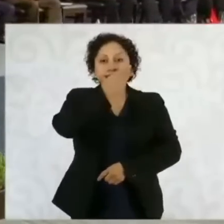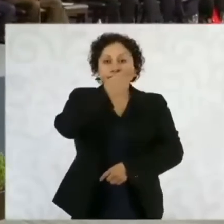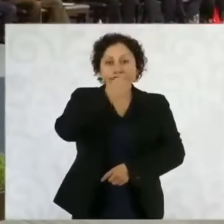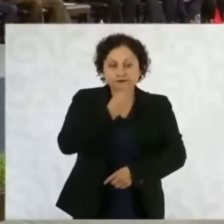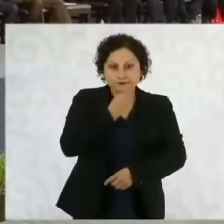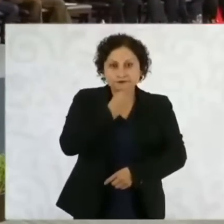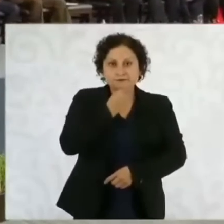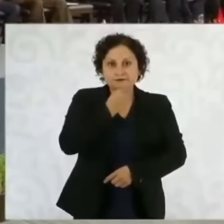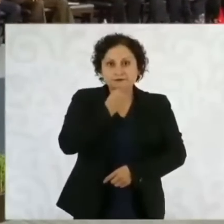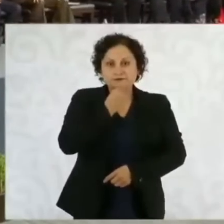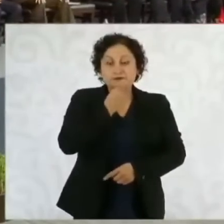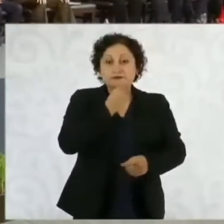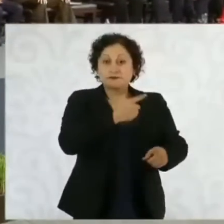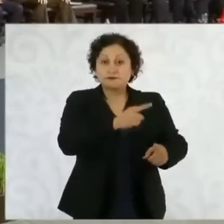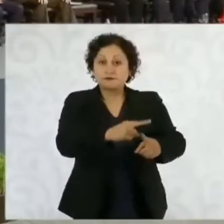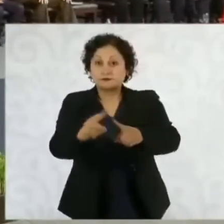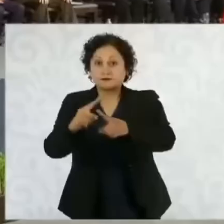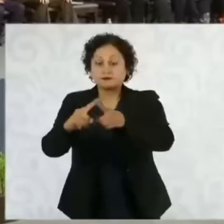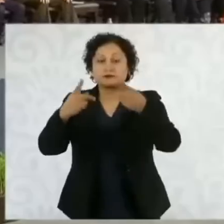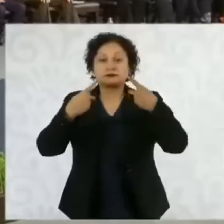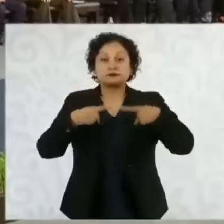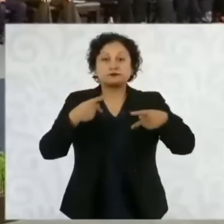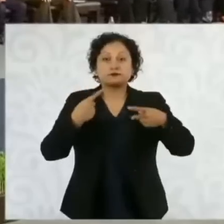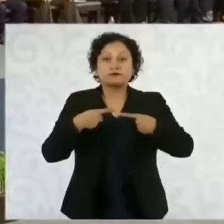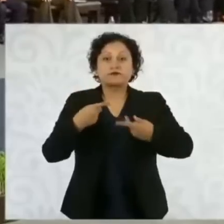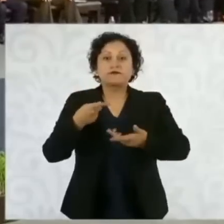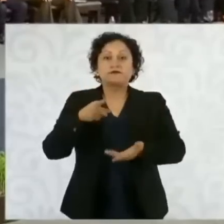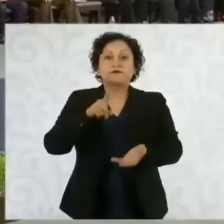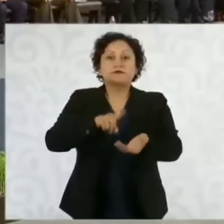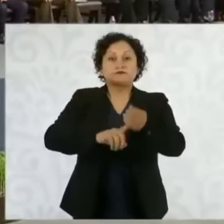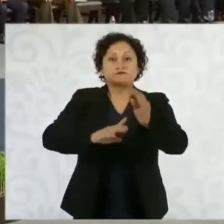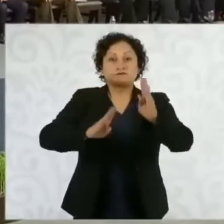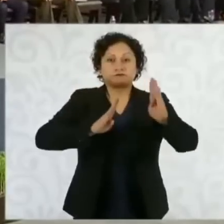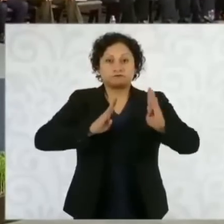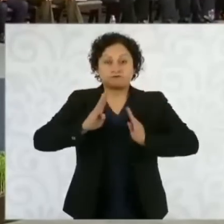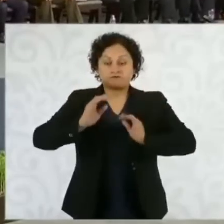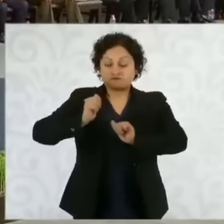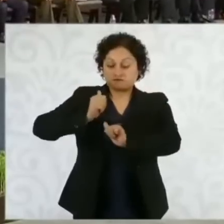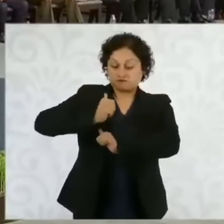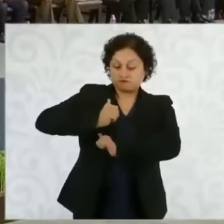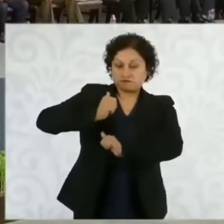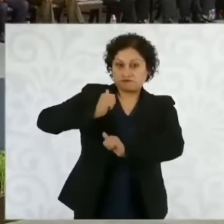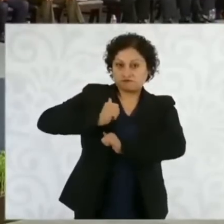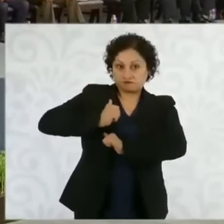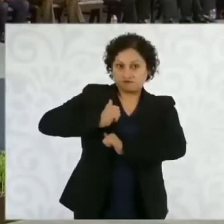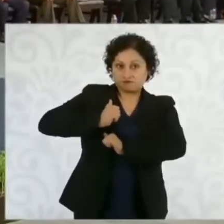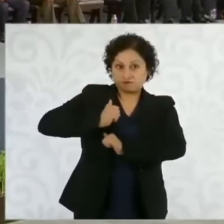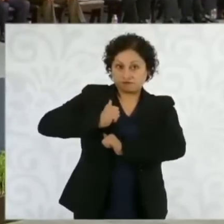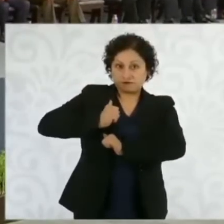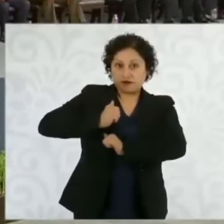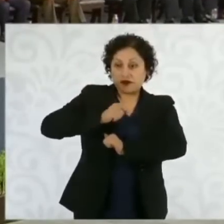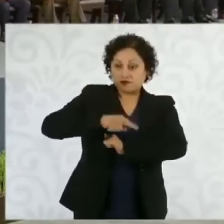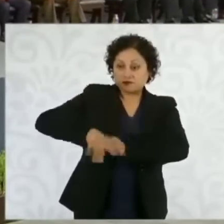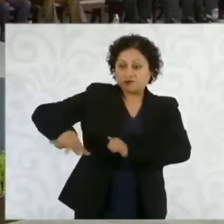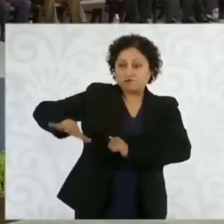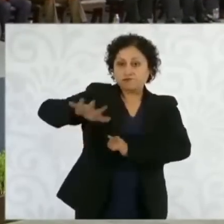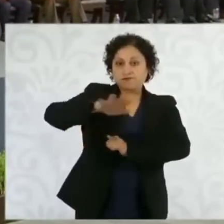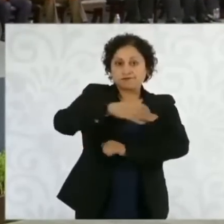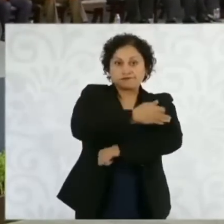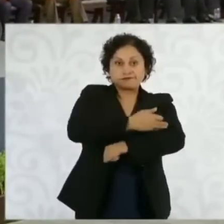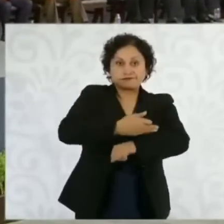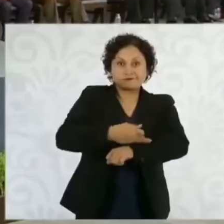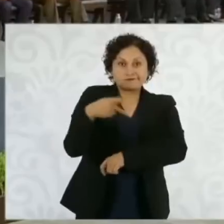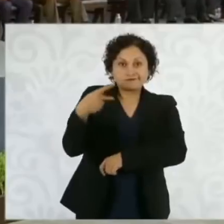integrantes de las Fuerzas Armadas, a sus familias, a todo el pueblo de